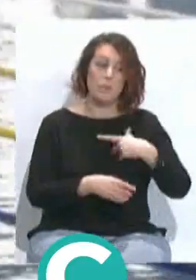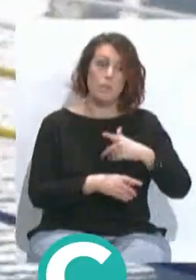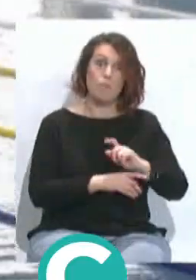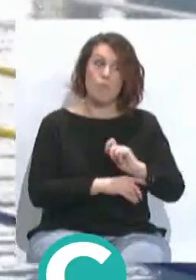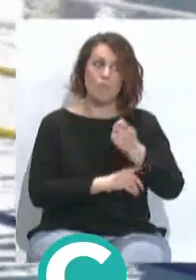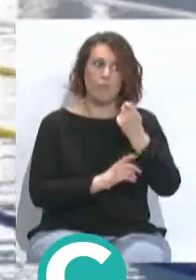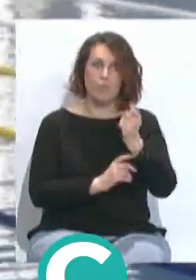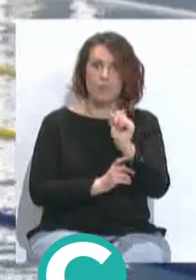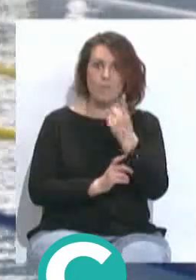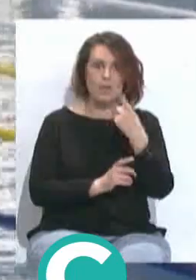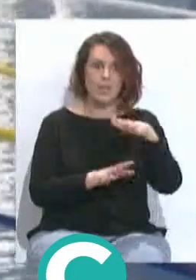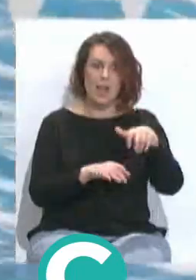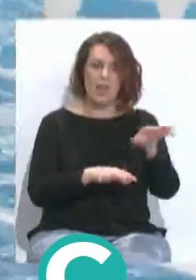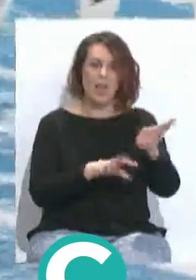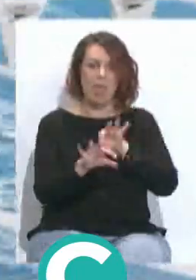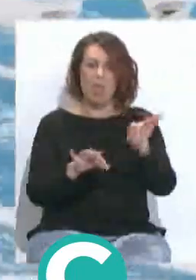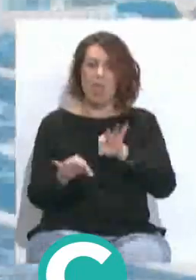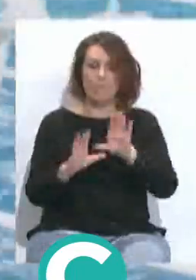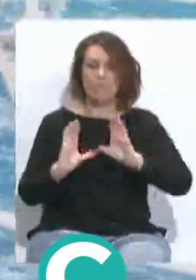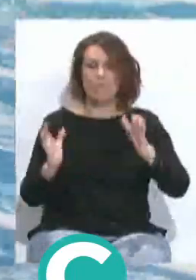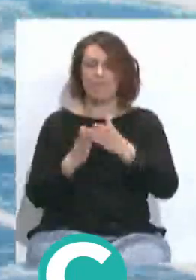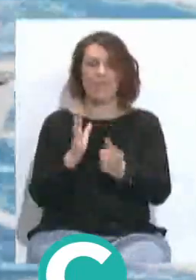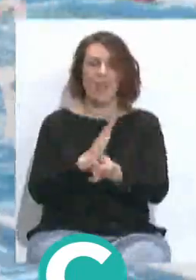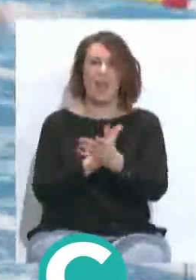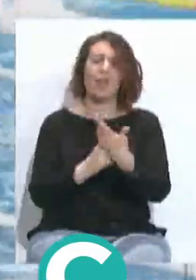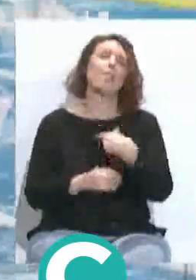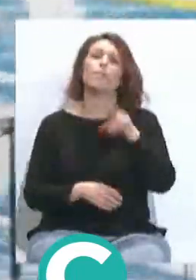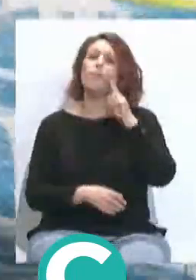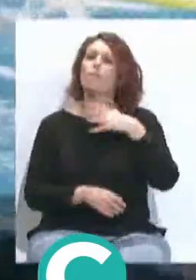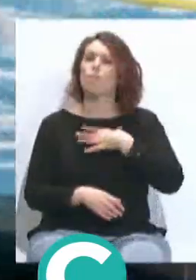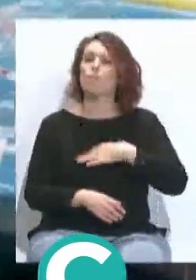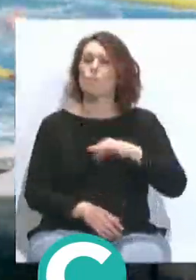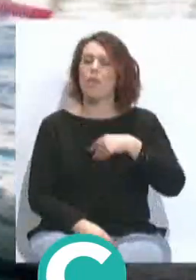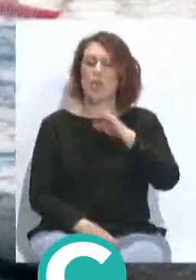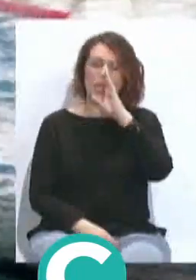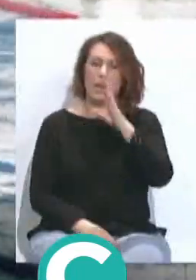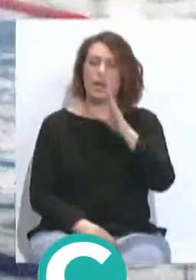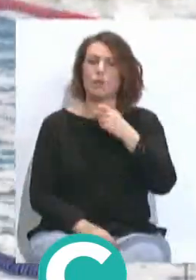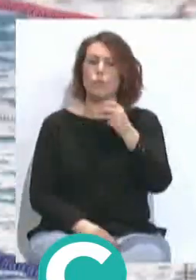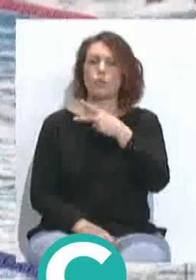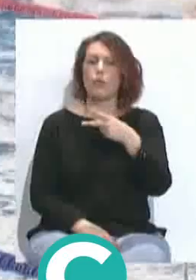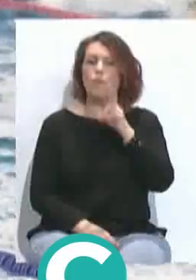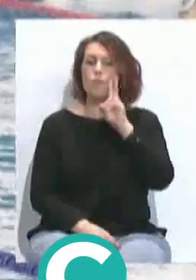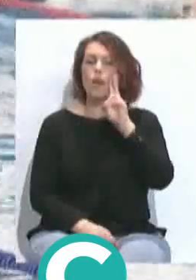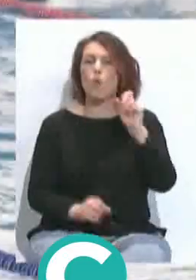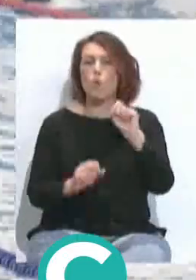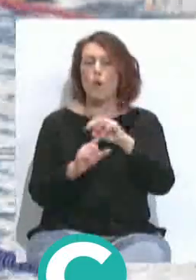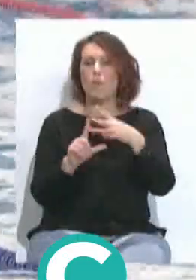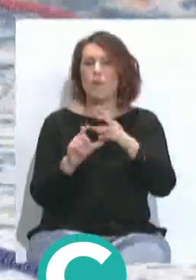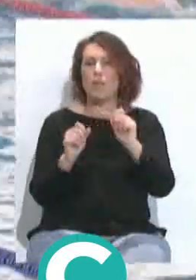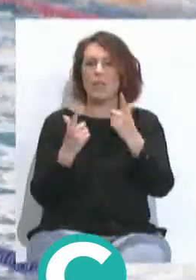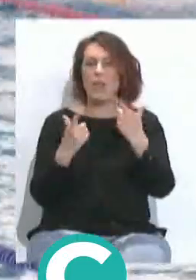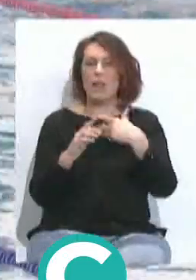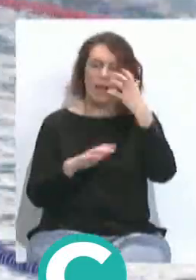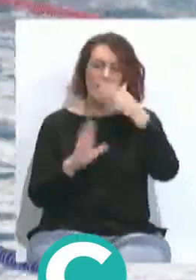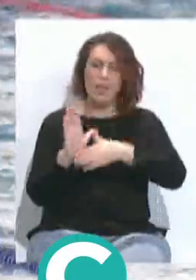mejores marcas en Cádiz. El evento podrá seguirse en streaming live y los resultados podrán seguirse a través de la web oficial de la